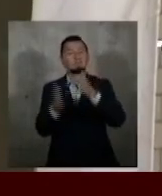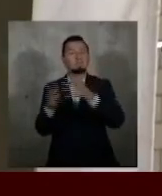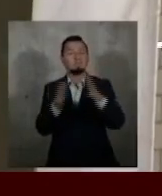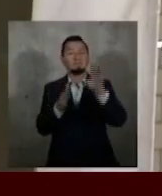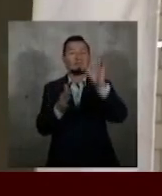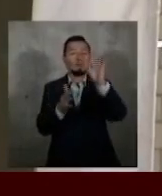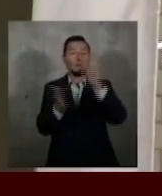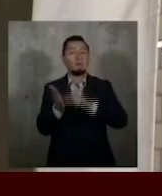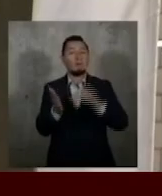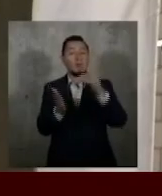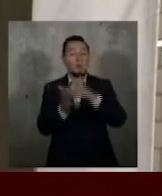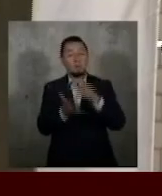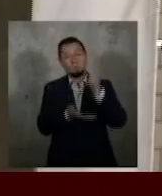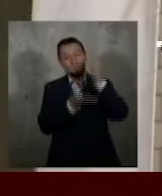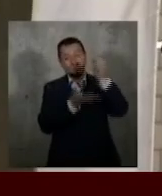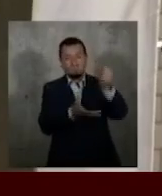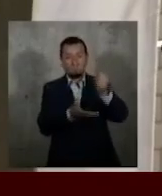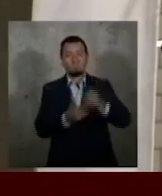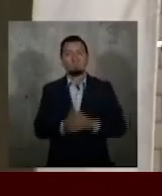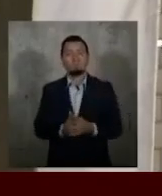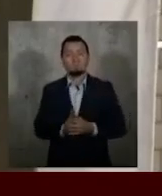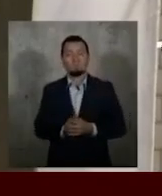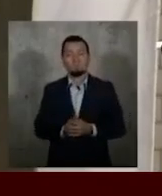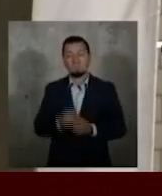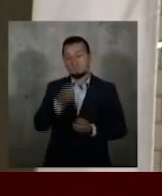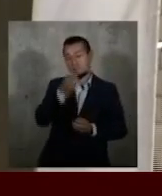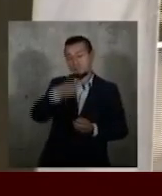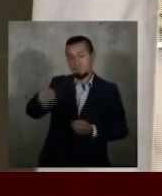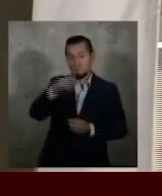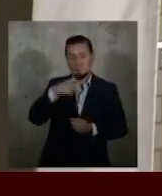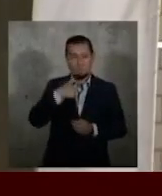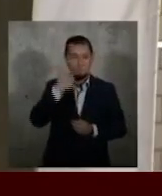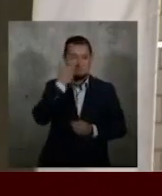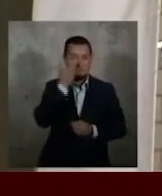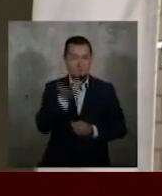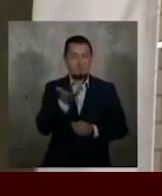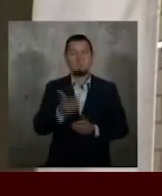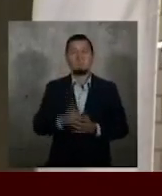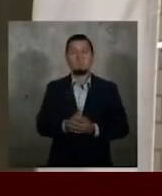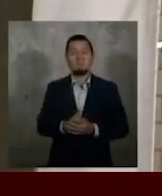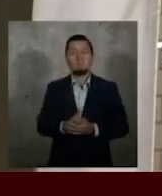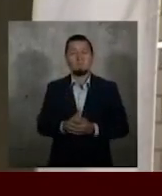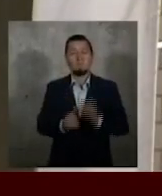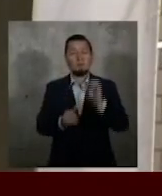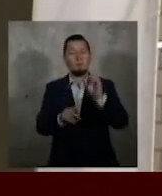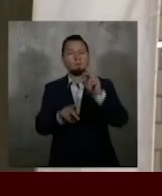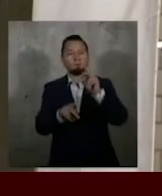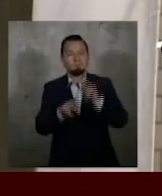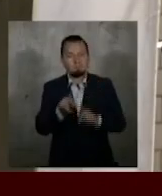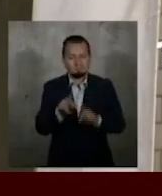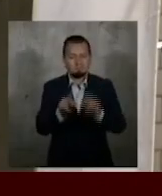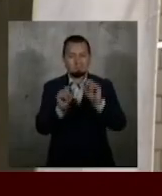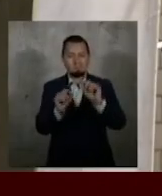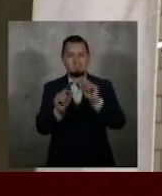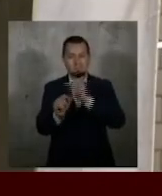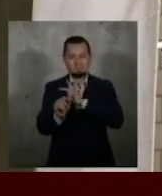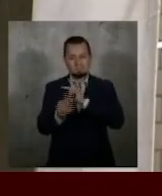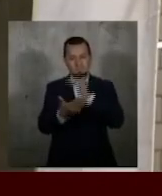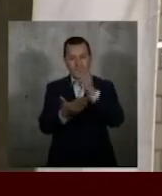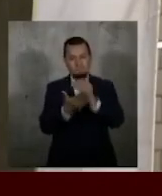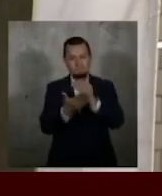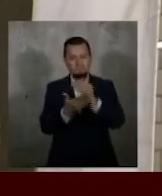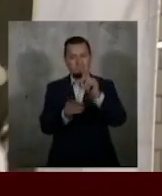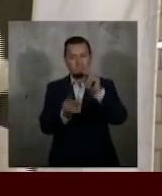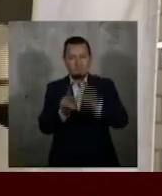una combinación muy interesante el modelo híbrido con el modelo dual, porque pues porque desde temprana edad, desde temprana formación, perdón,